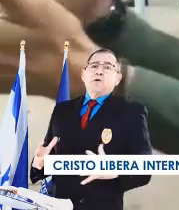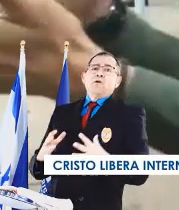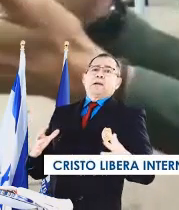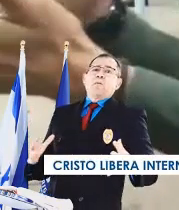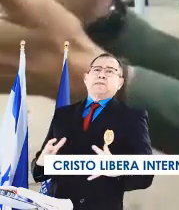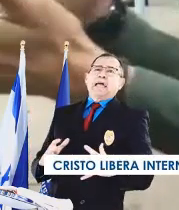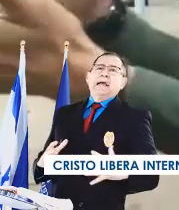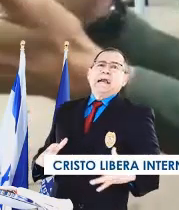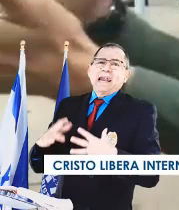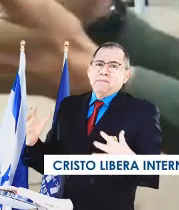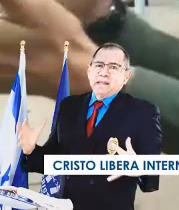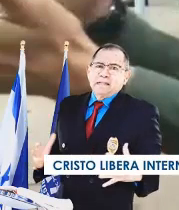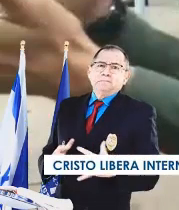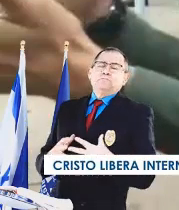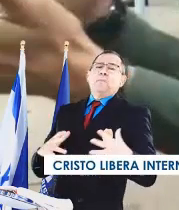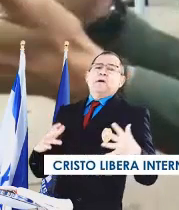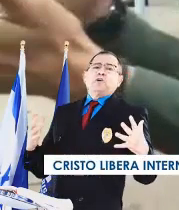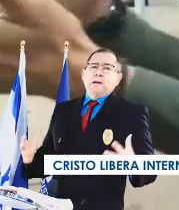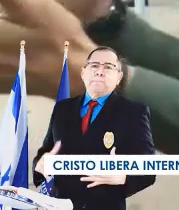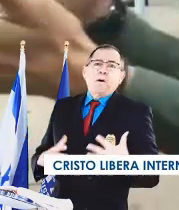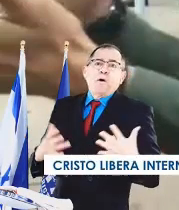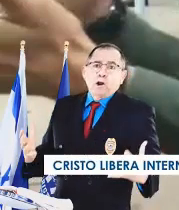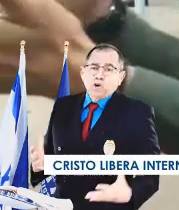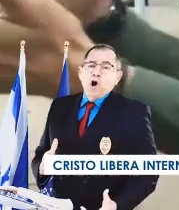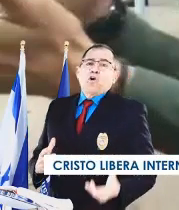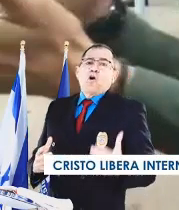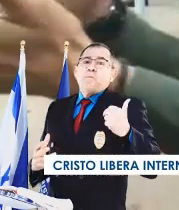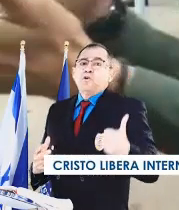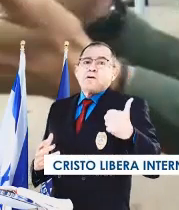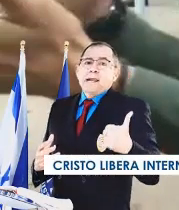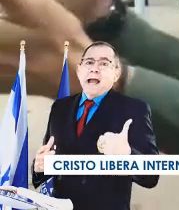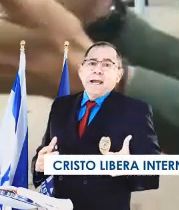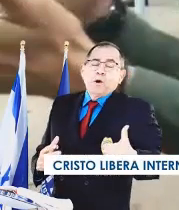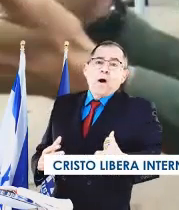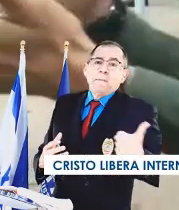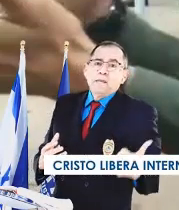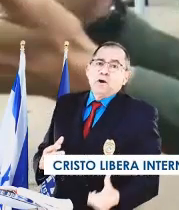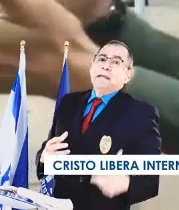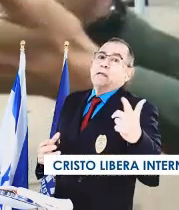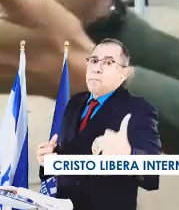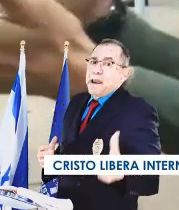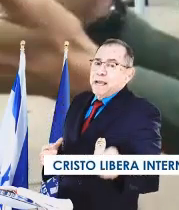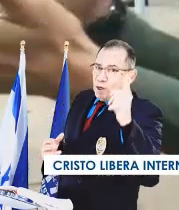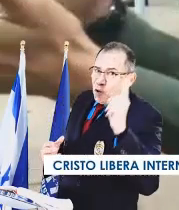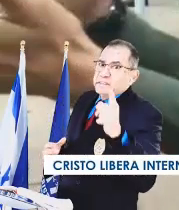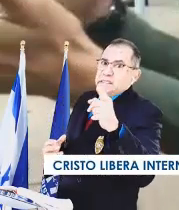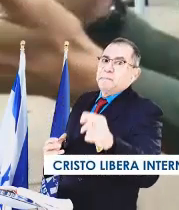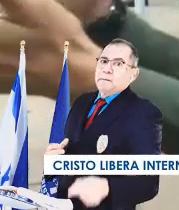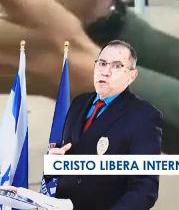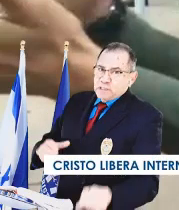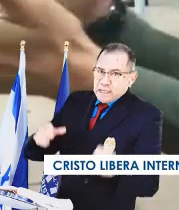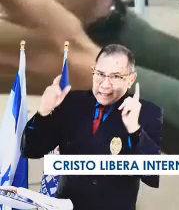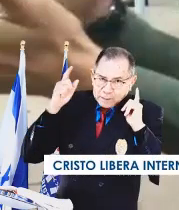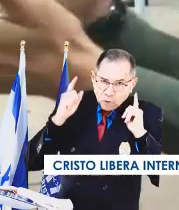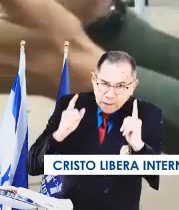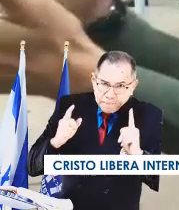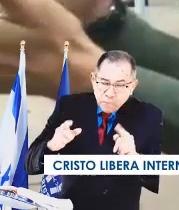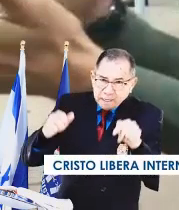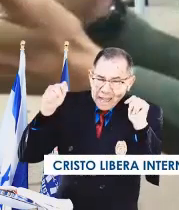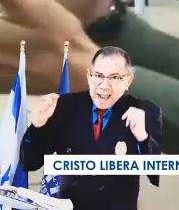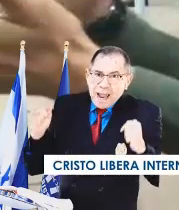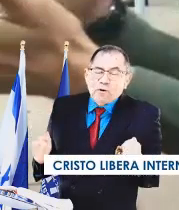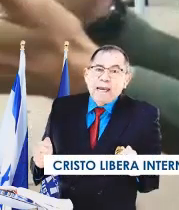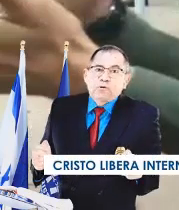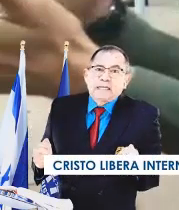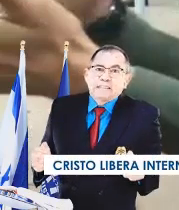que nunca tan grande tan numerosa poderoso como nunca lo ha habido ni lo habrás lo dice la palabra de Dios y esto